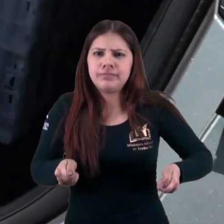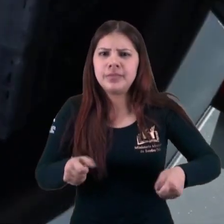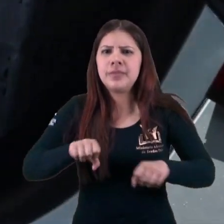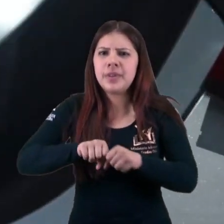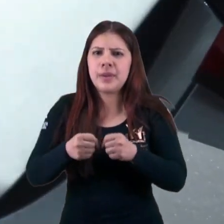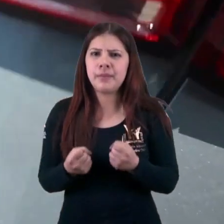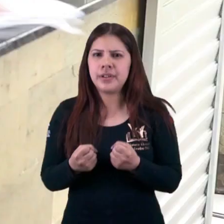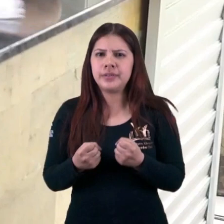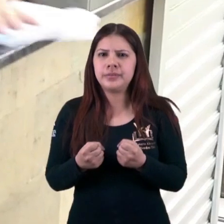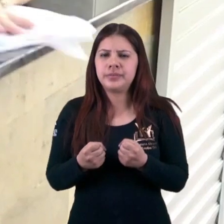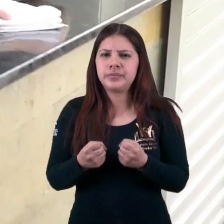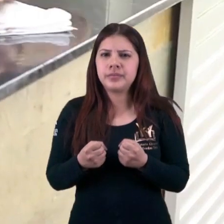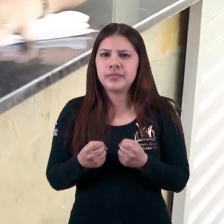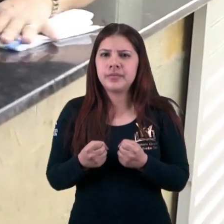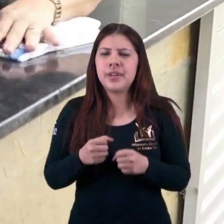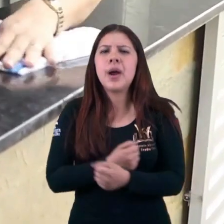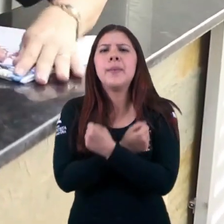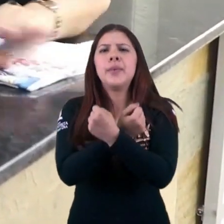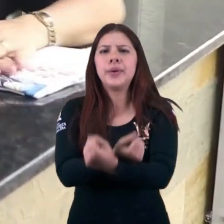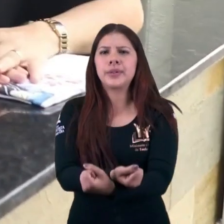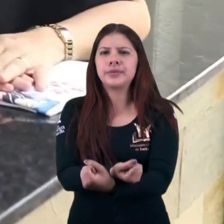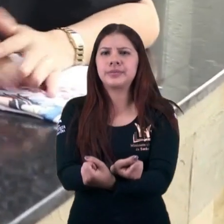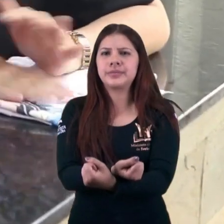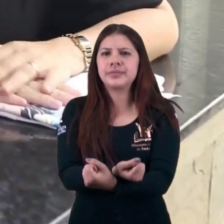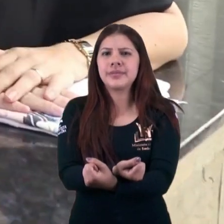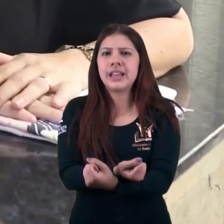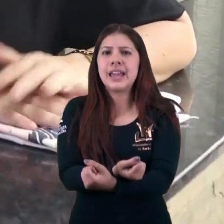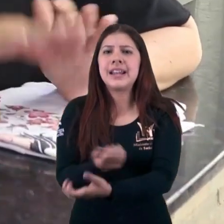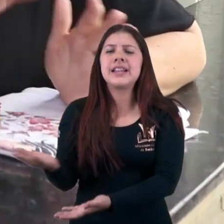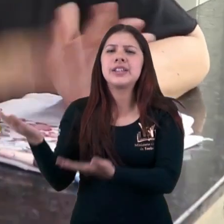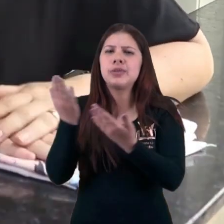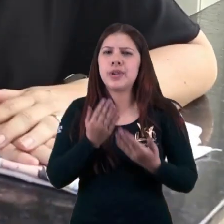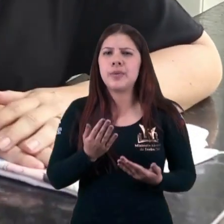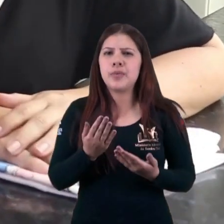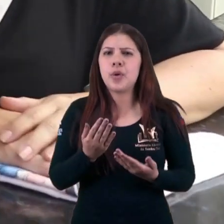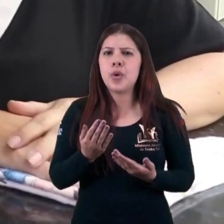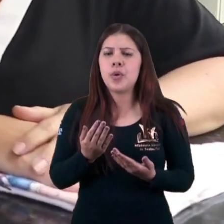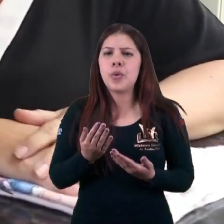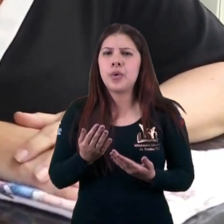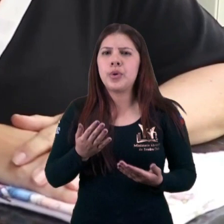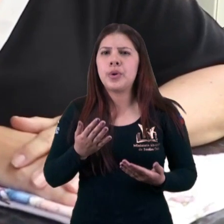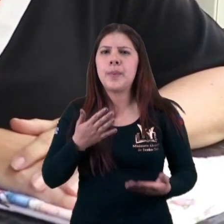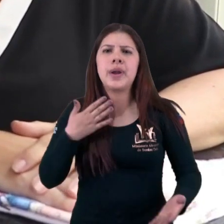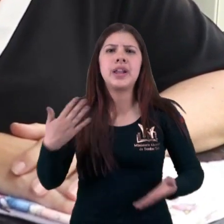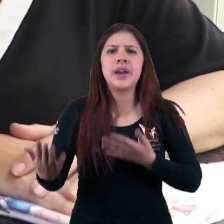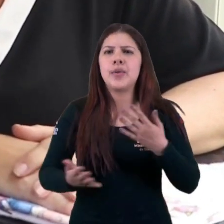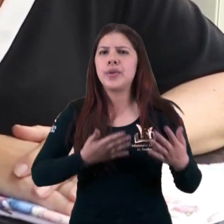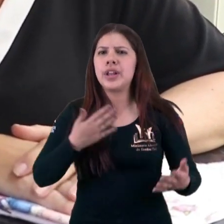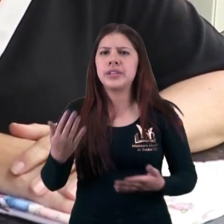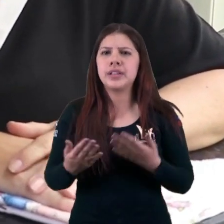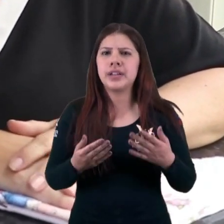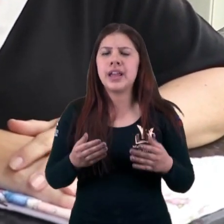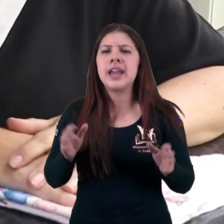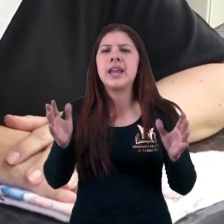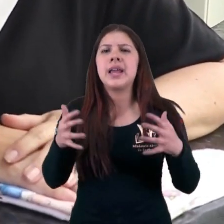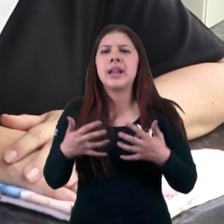las entregas en mi trabajo. Amor. Dime. Recibimos una invitación. Para dar una charla en la empresa